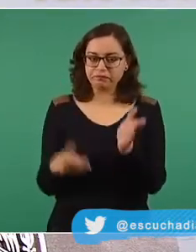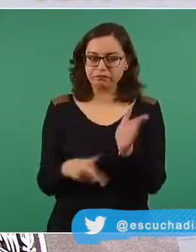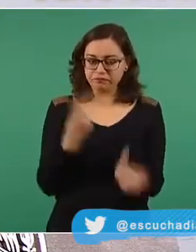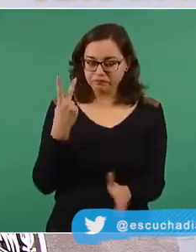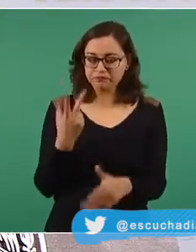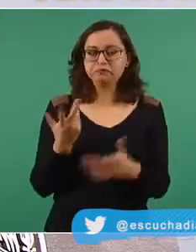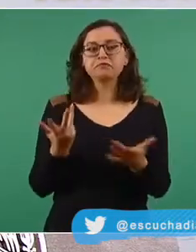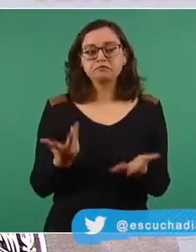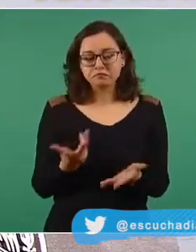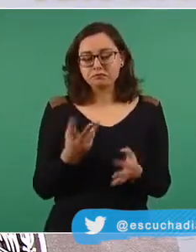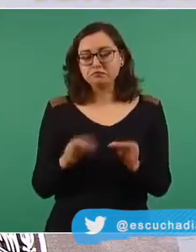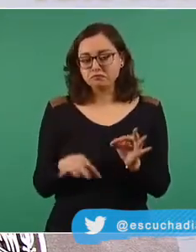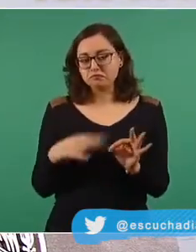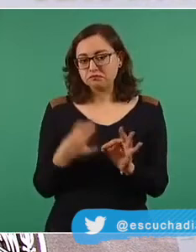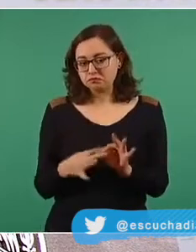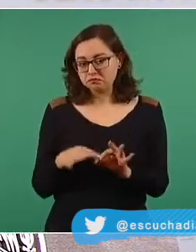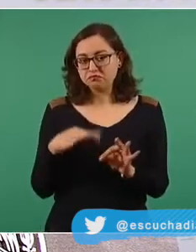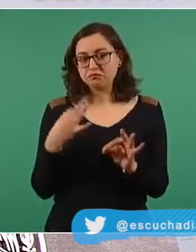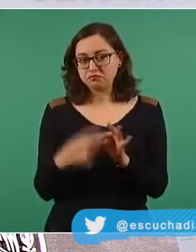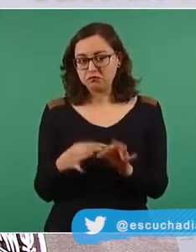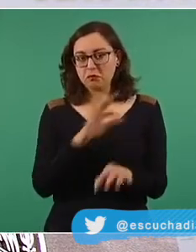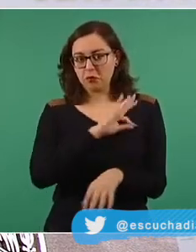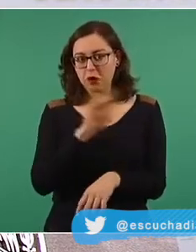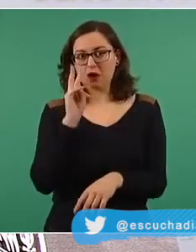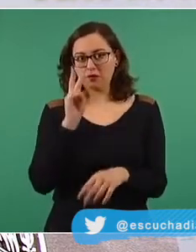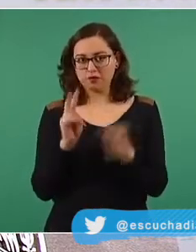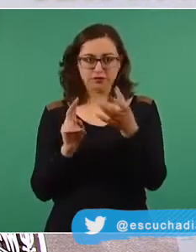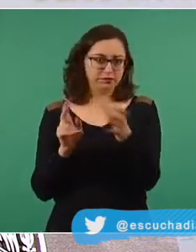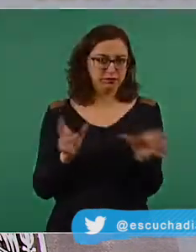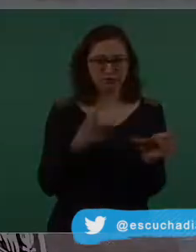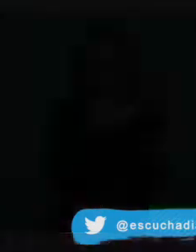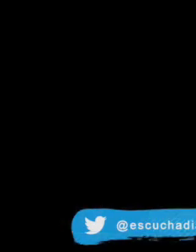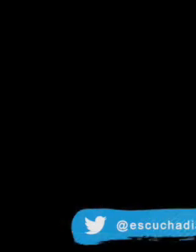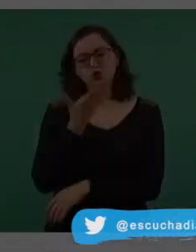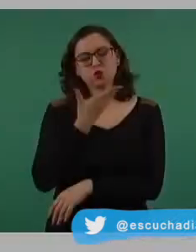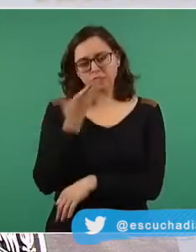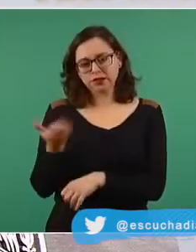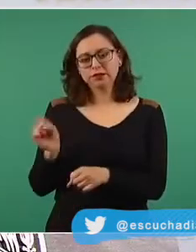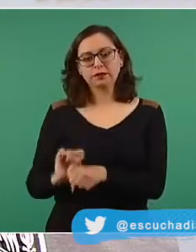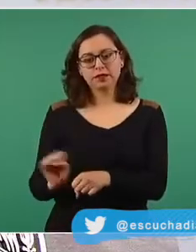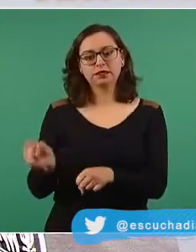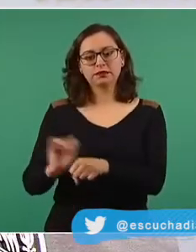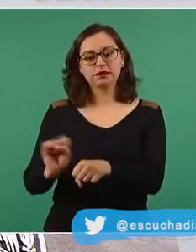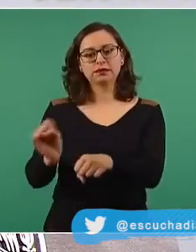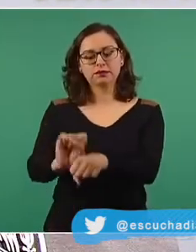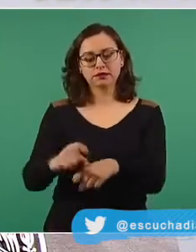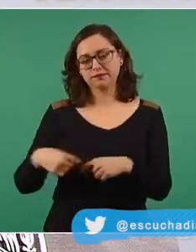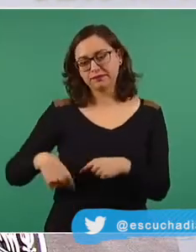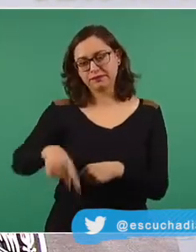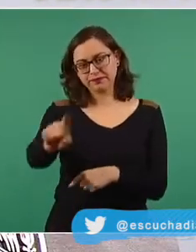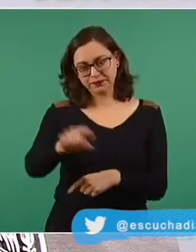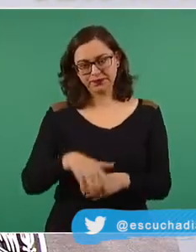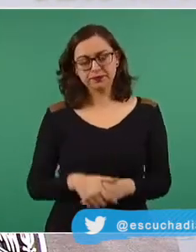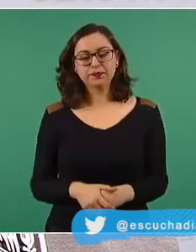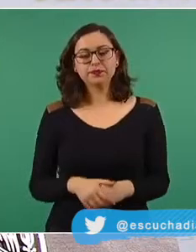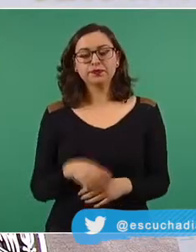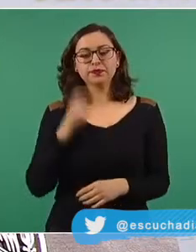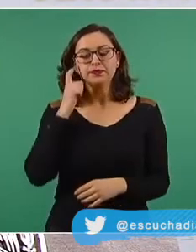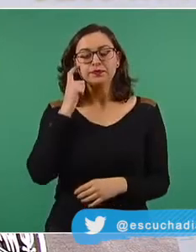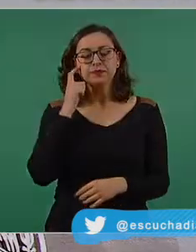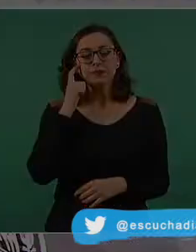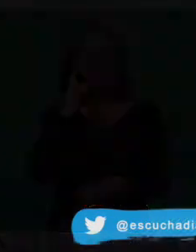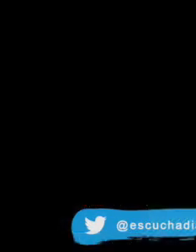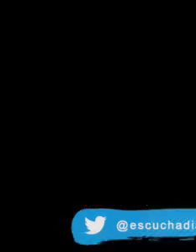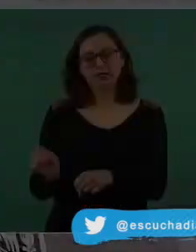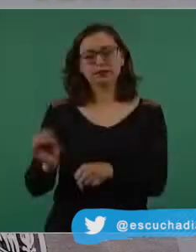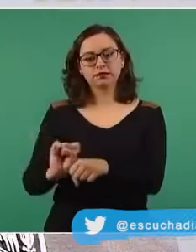41.308.215 dosis recibidas por este laboratorio desde el 23 de diciembre, lo que indica que por tercer día consecutivo arriban vacunas de